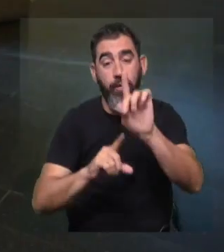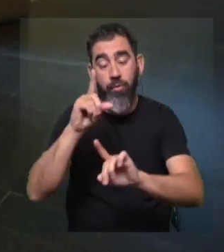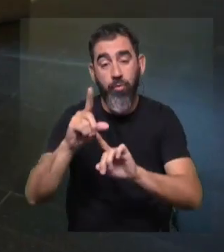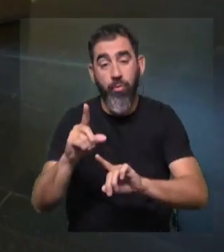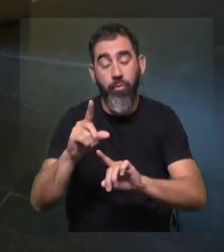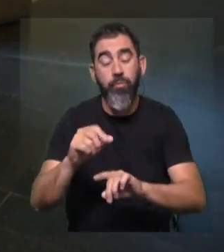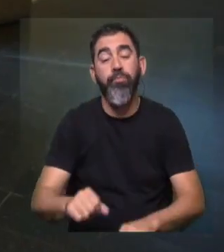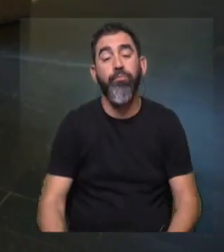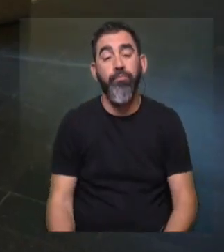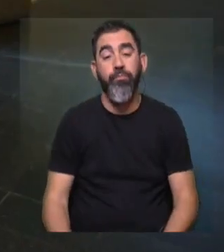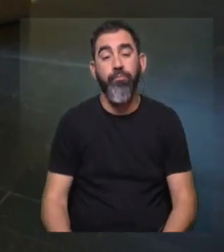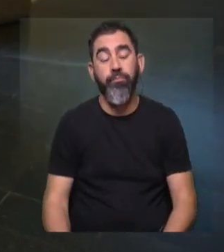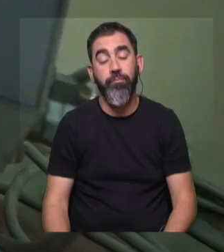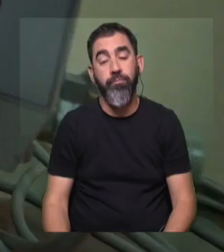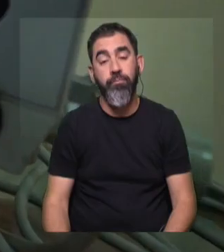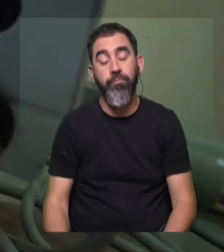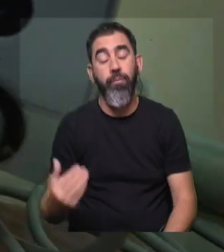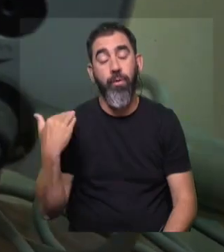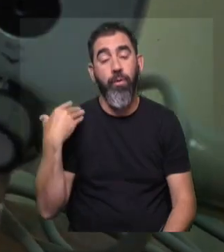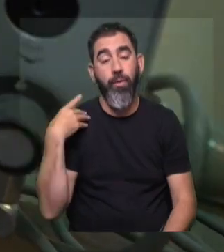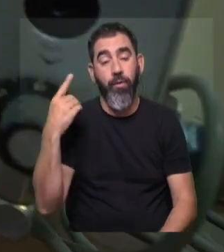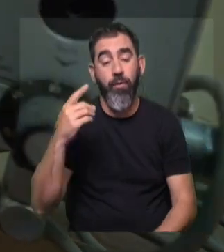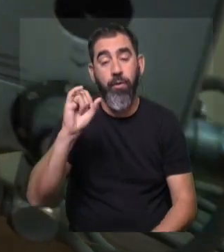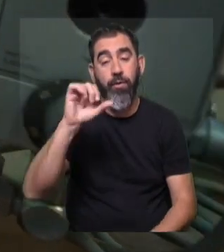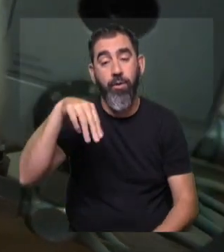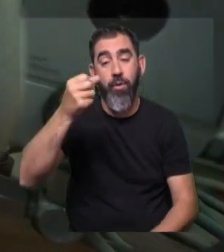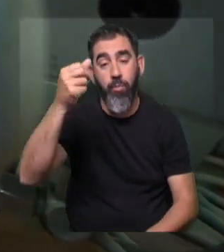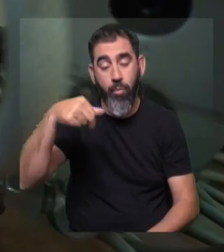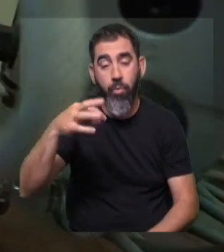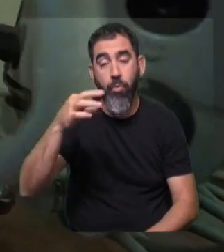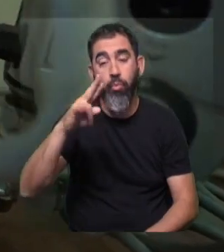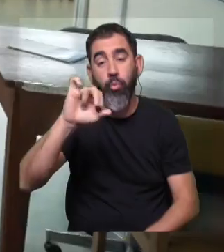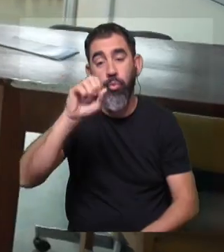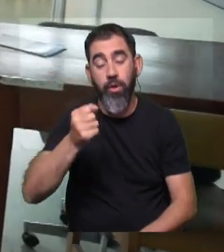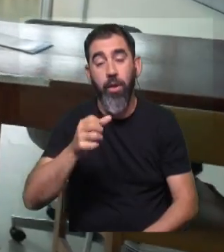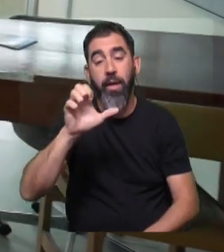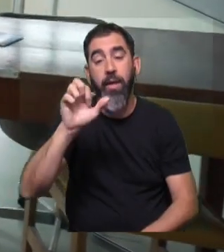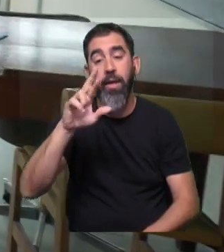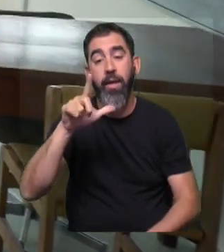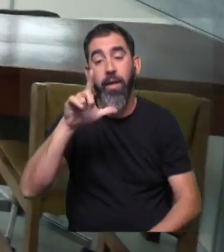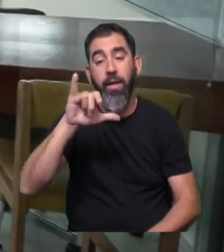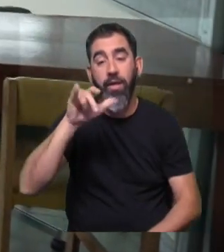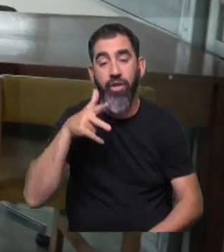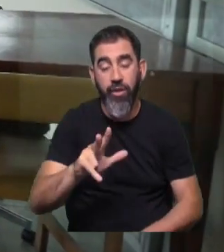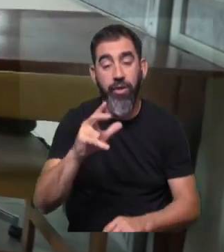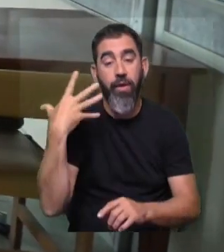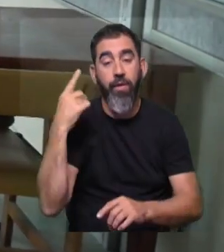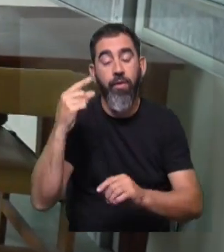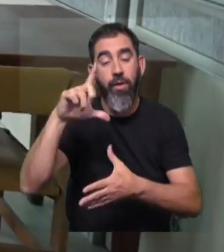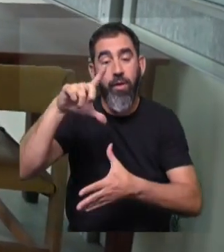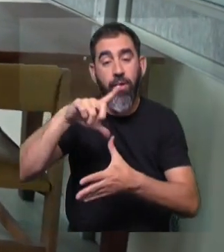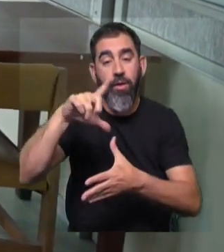Rafael Huarga, los decanos María Simón, Eduardo Tuyá y Ricardo Ehrlich, y el director del Centro Latinoamericano